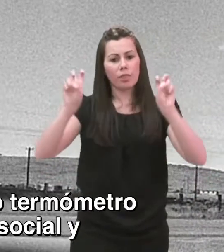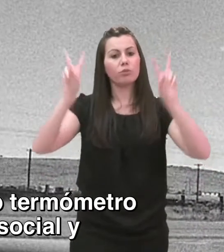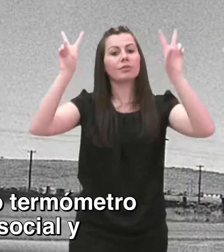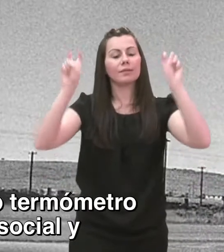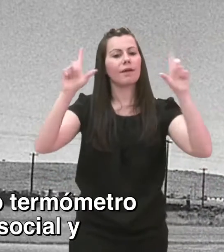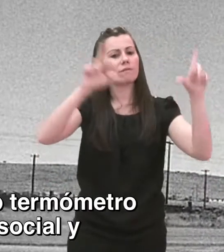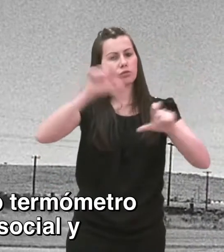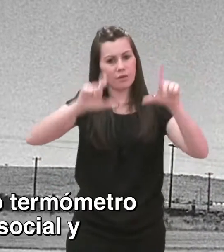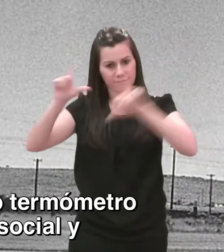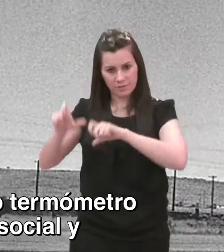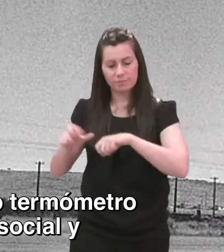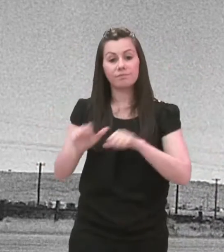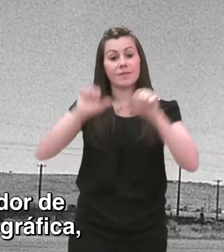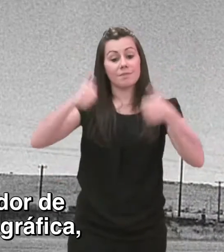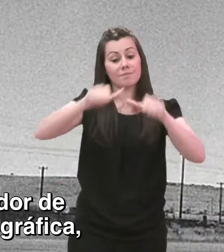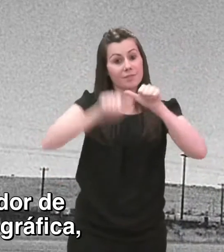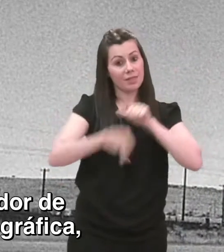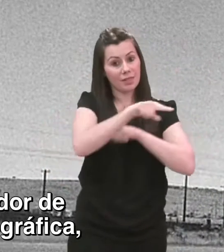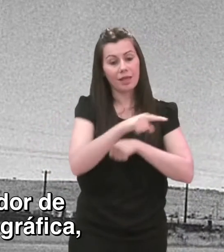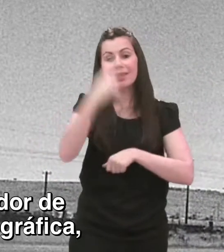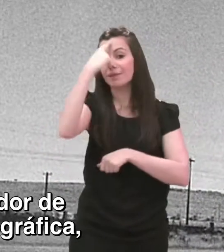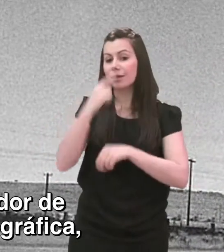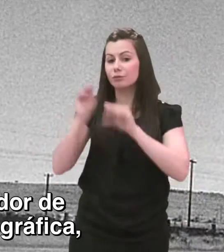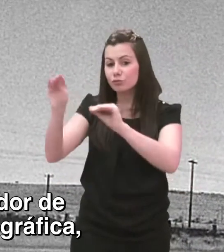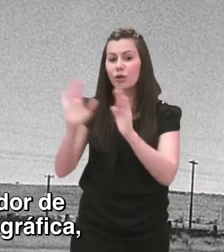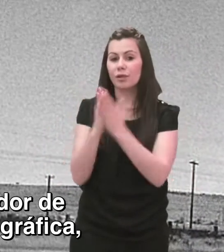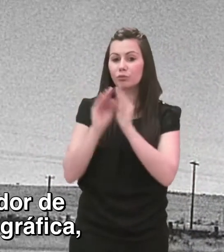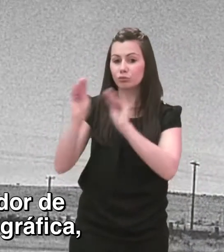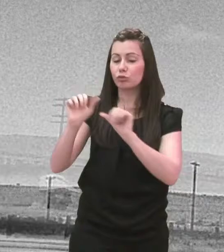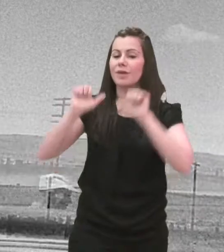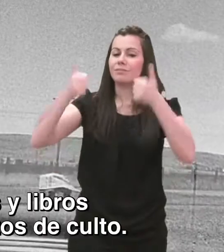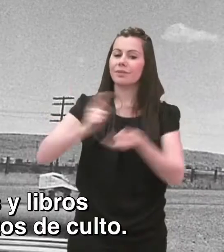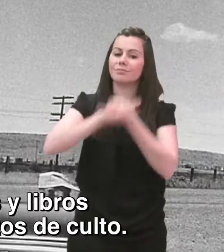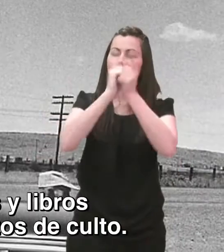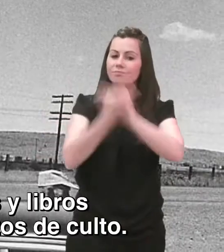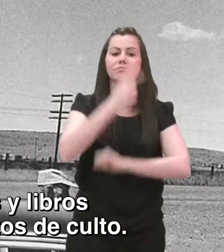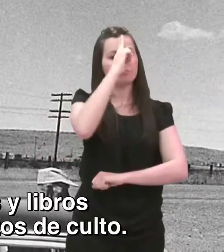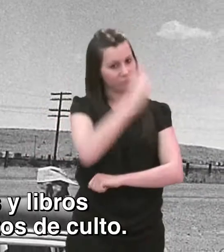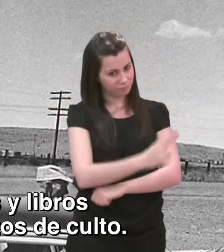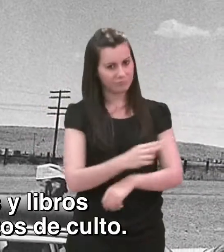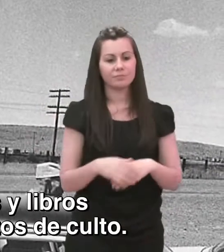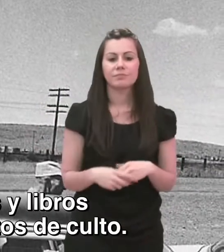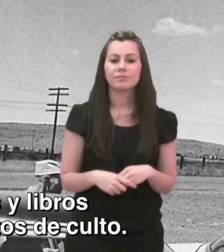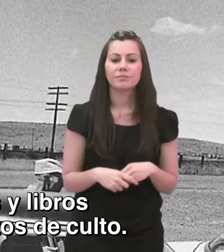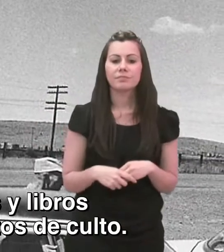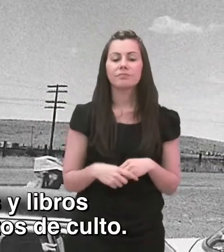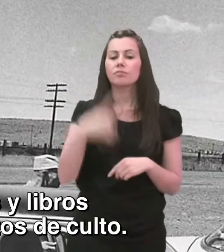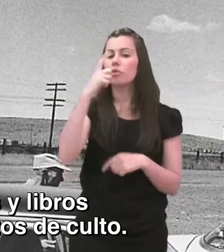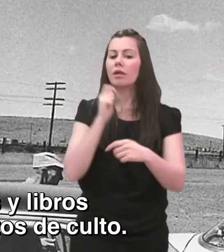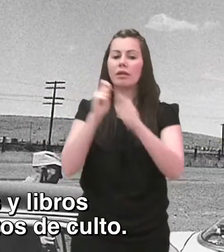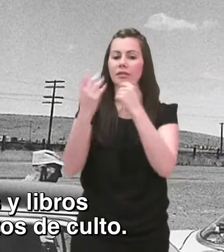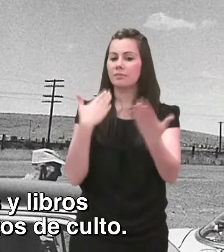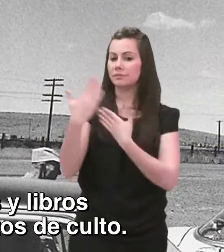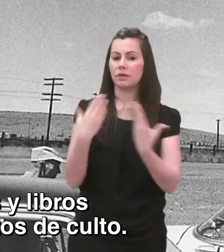extraordinario termómetro de la vitalidad social y en un innovador de la práctica fotográfica, y sus imágenes y libros en